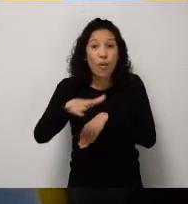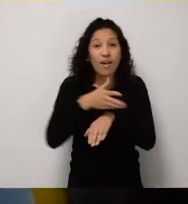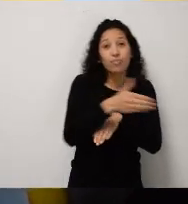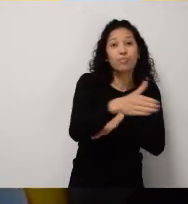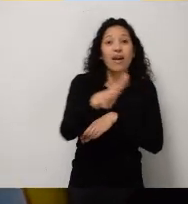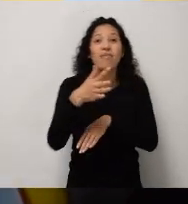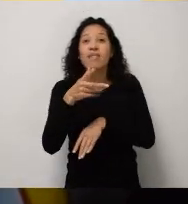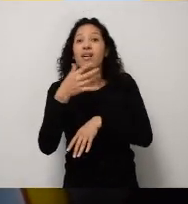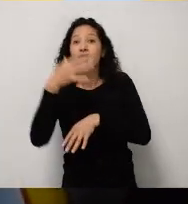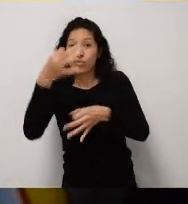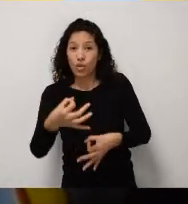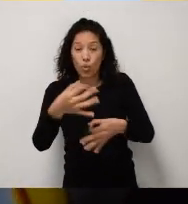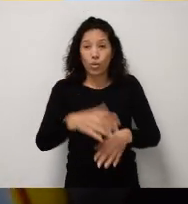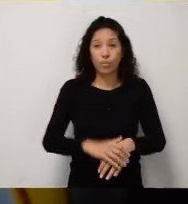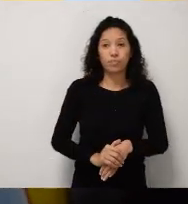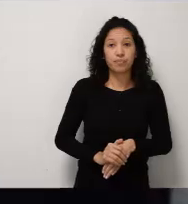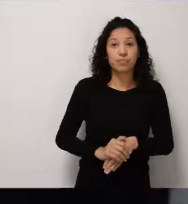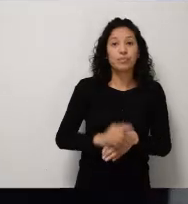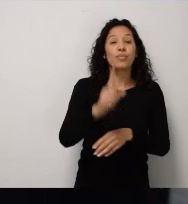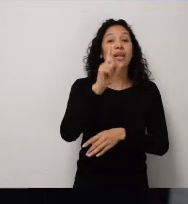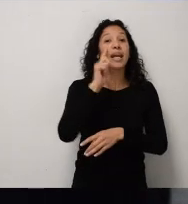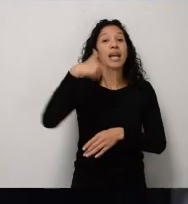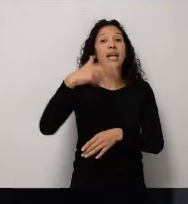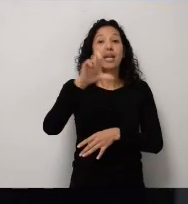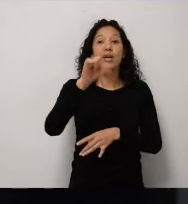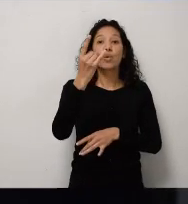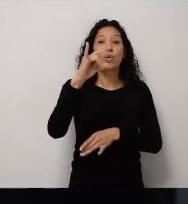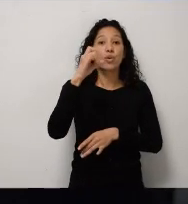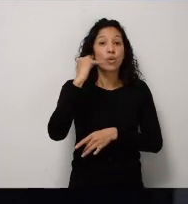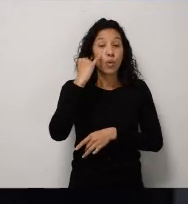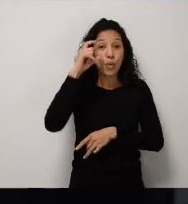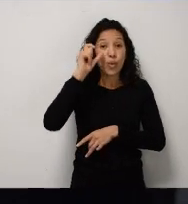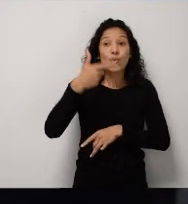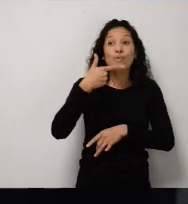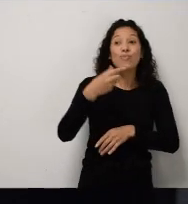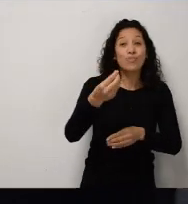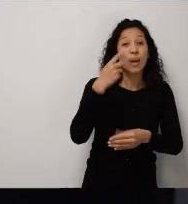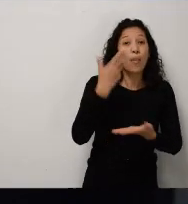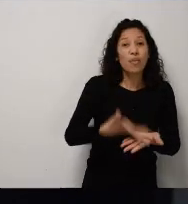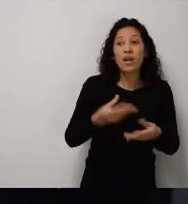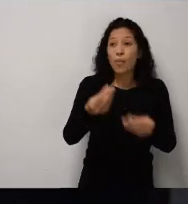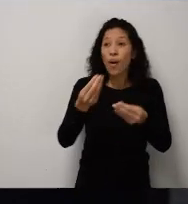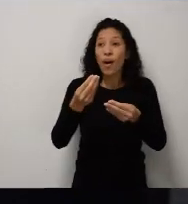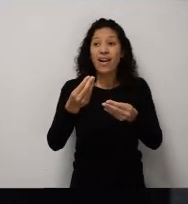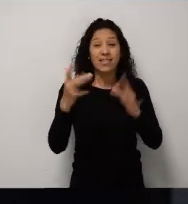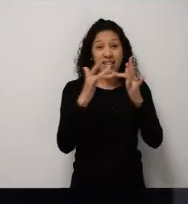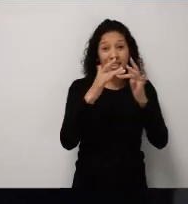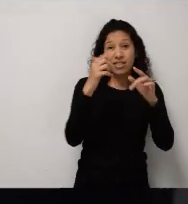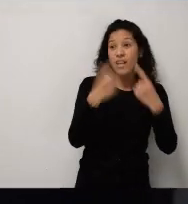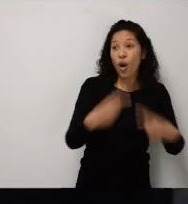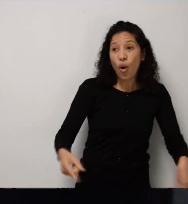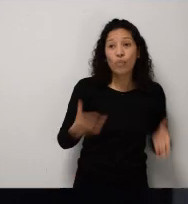con mayor seguridad en cualquier terreno que sea. Presentamos Incluyes. Incluyes es un marketplace de productos